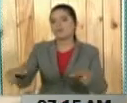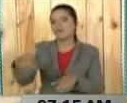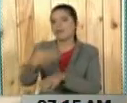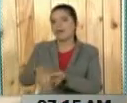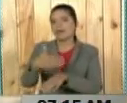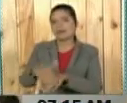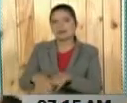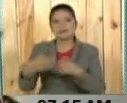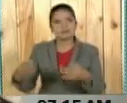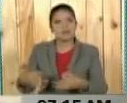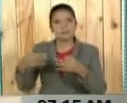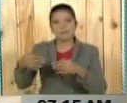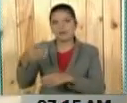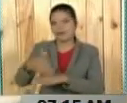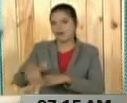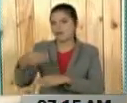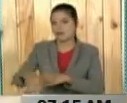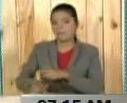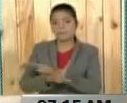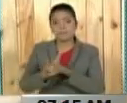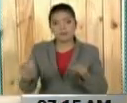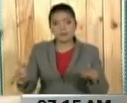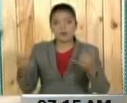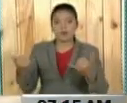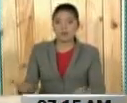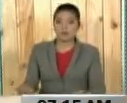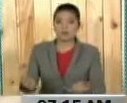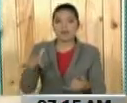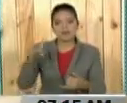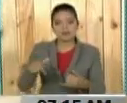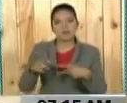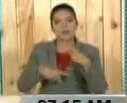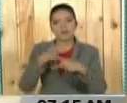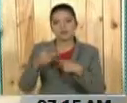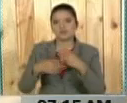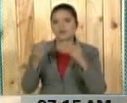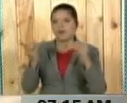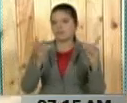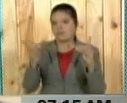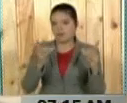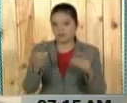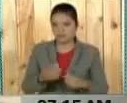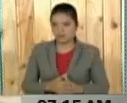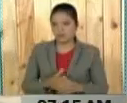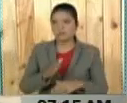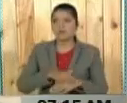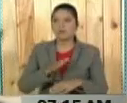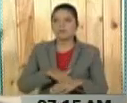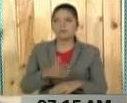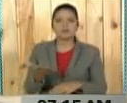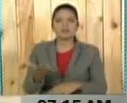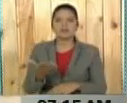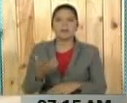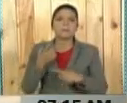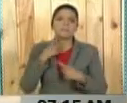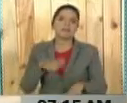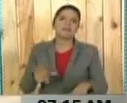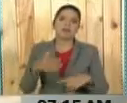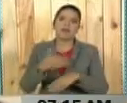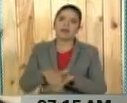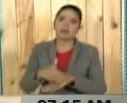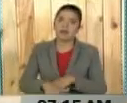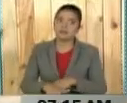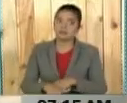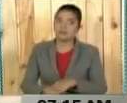calientica en la calle, mientras se está en este proceso de diálogo. Porque si no, pierde la calle, que es una de sus herramientas